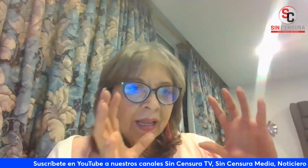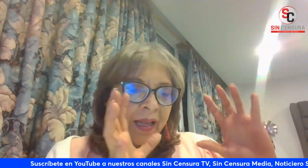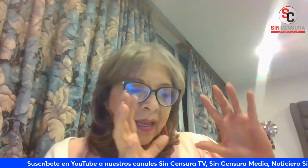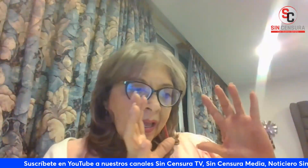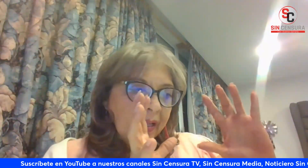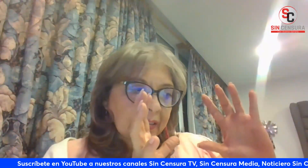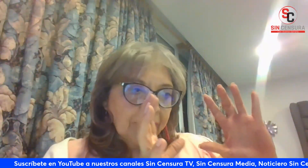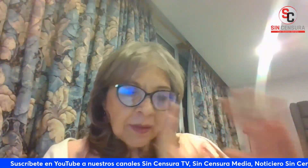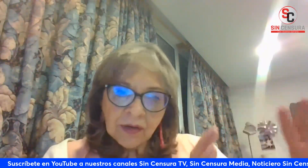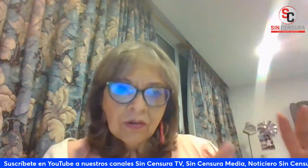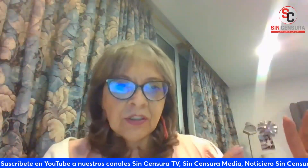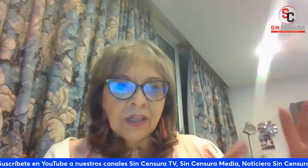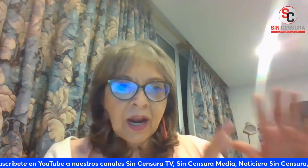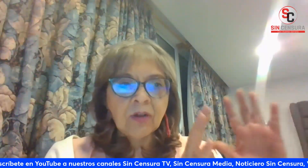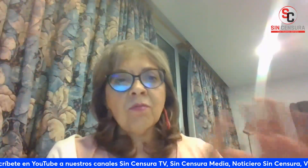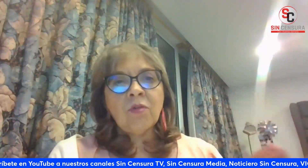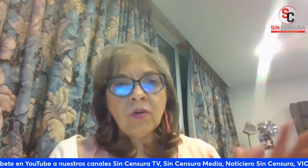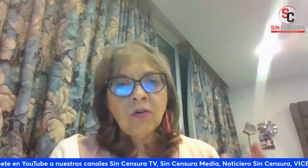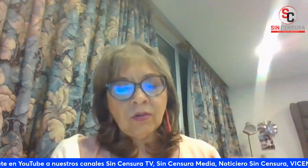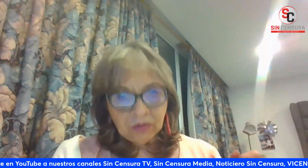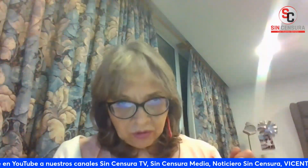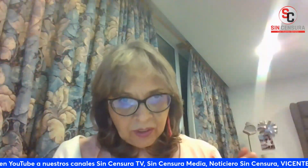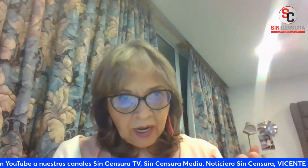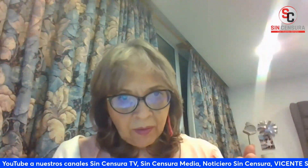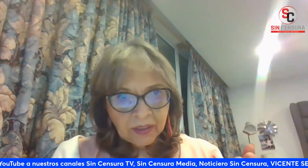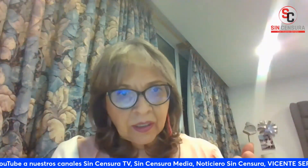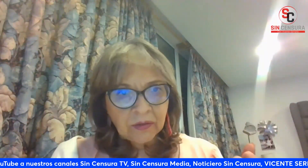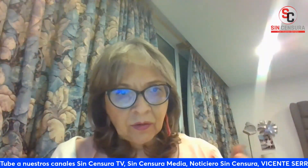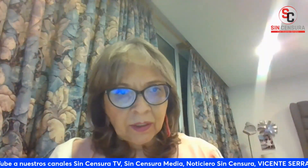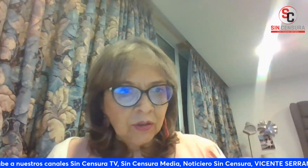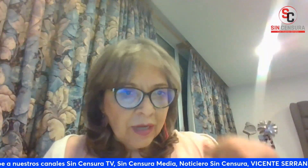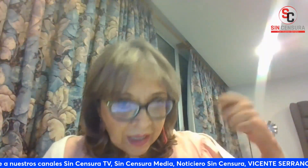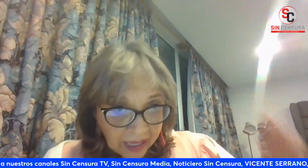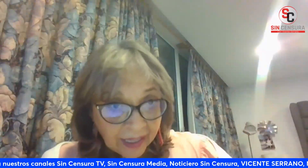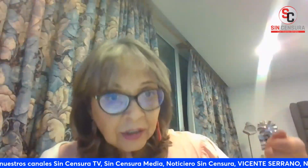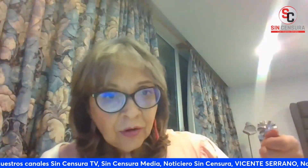importantes que se pueden considerar como logros de la cuarta